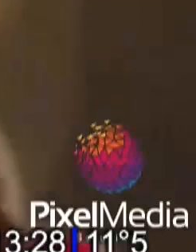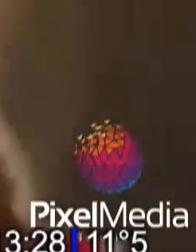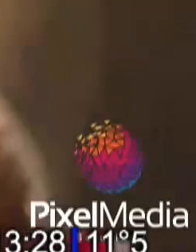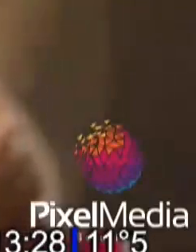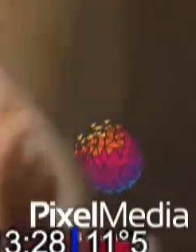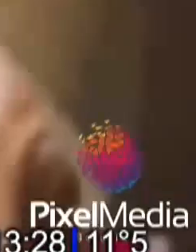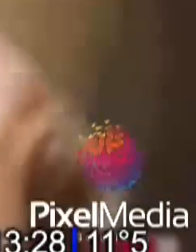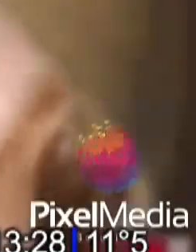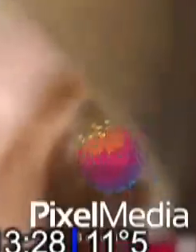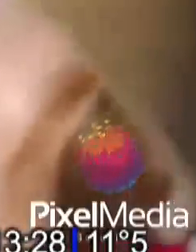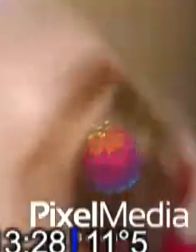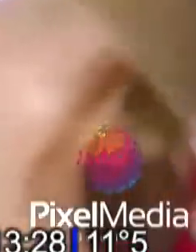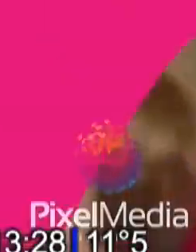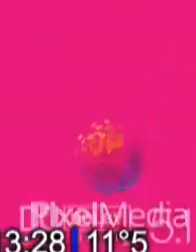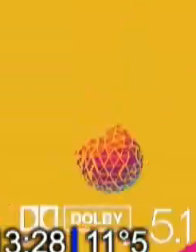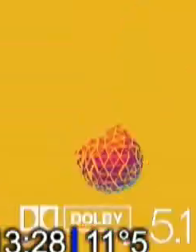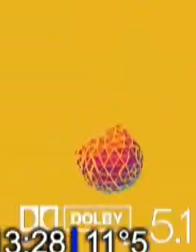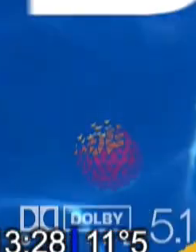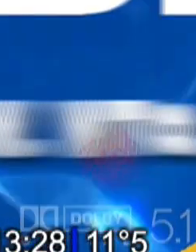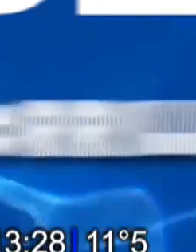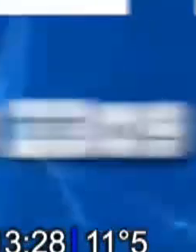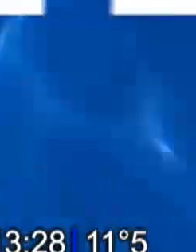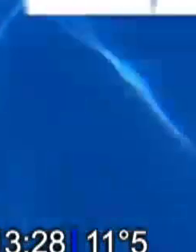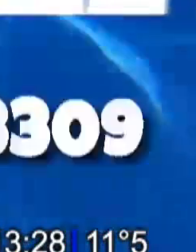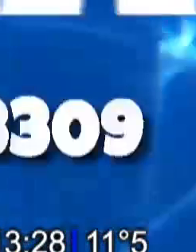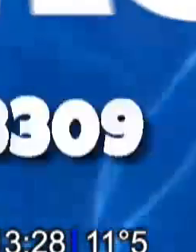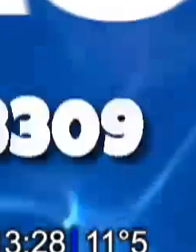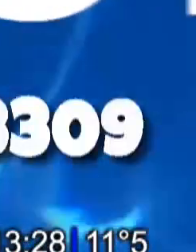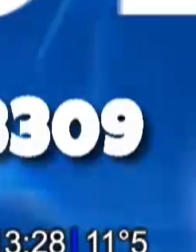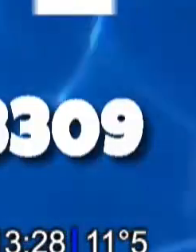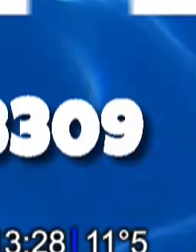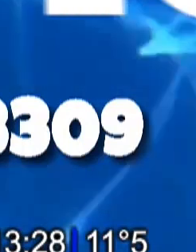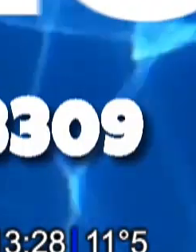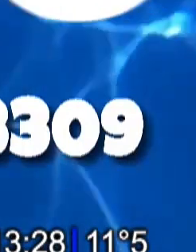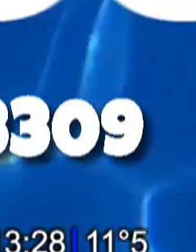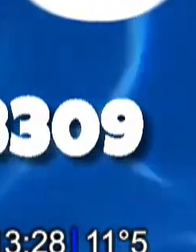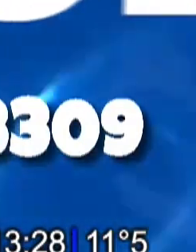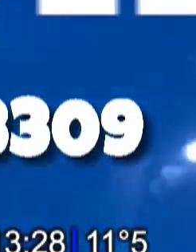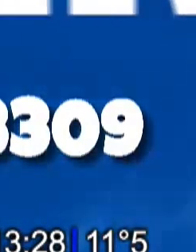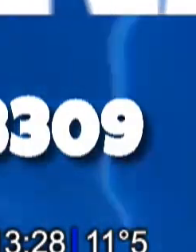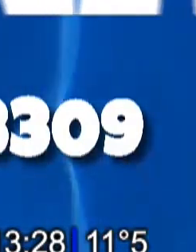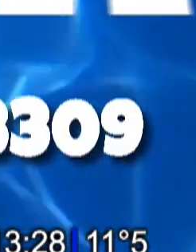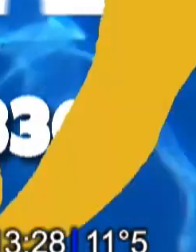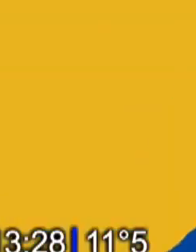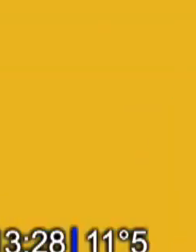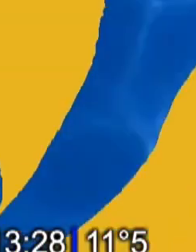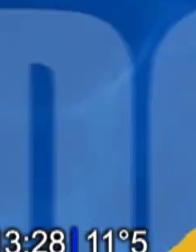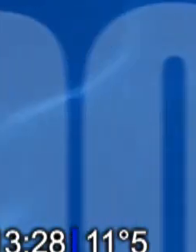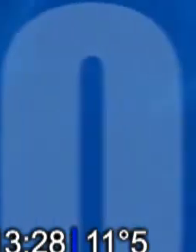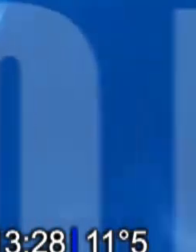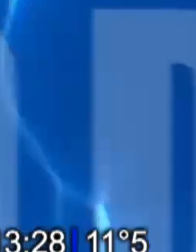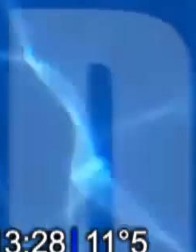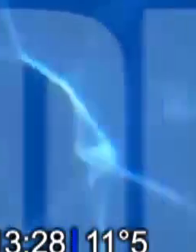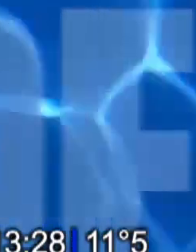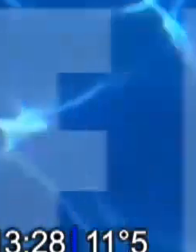La piscina es parte del confort de tu casa. El Pelado sabe cómo asesorarte para mantenerla y que estés siempre lista para disfrutarla. Sistemas